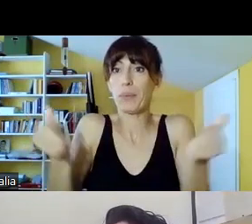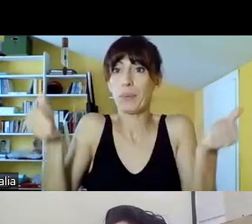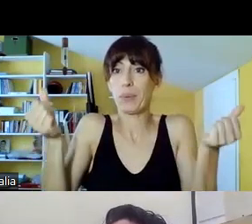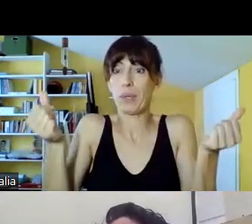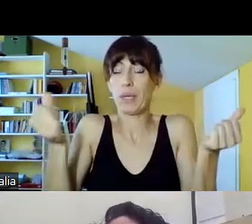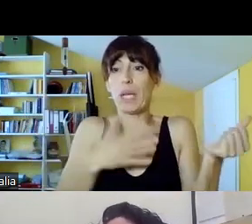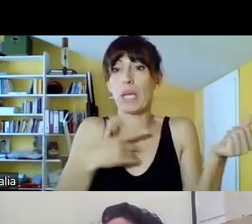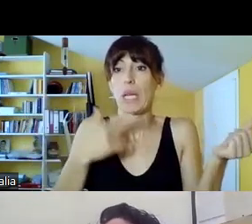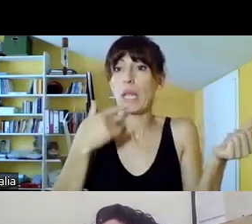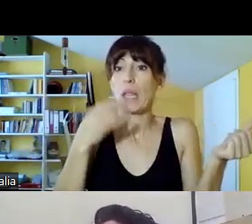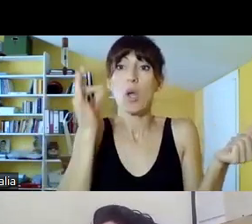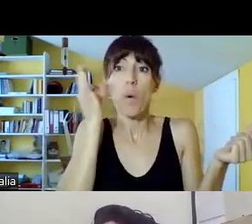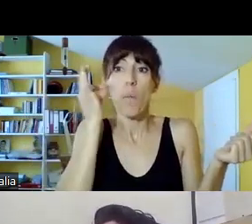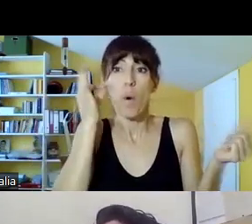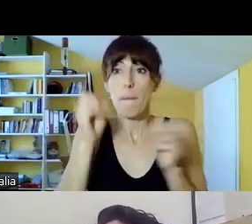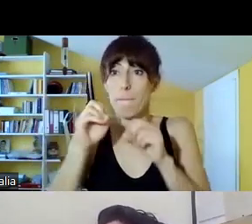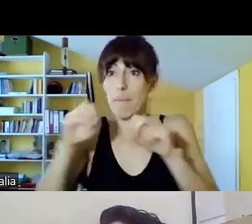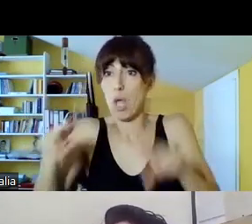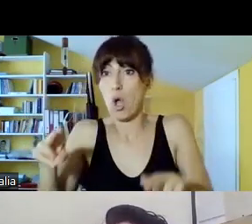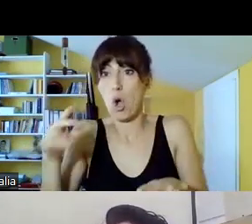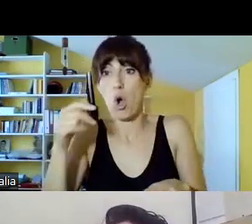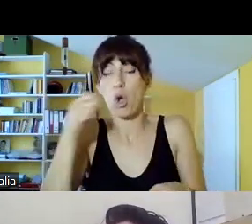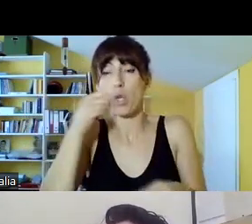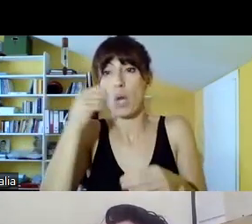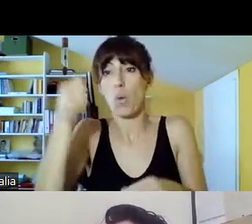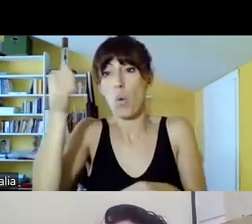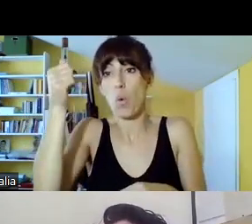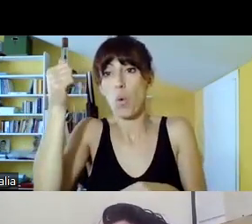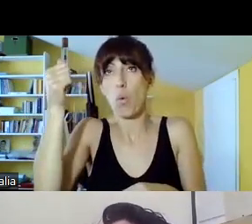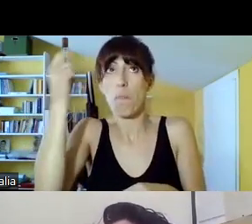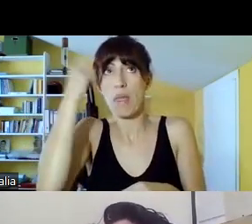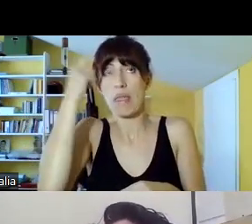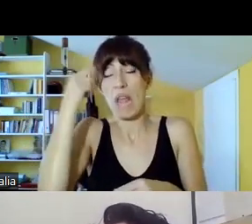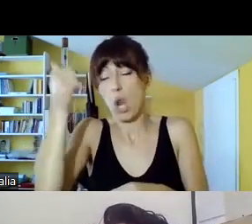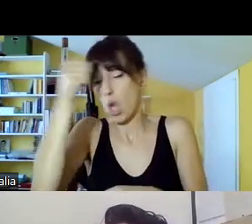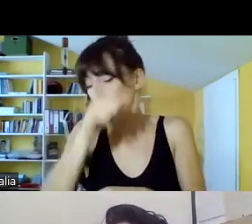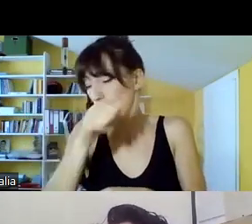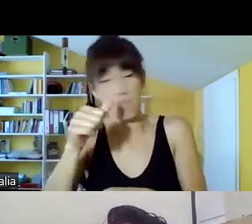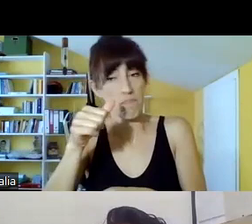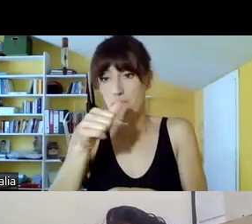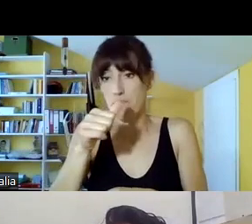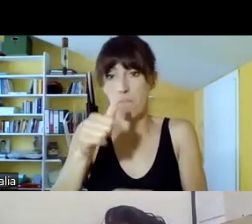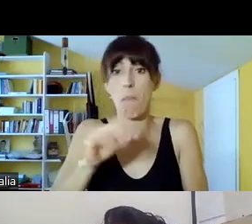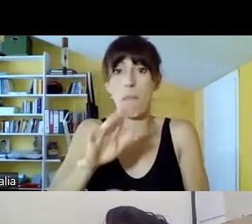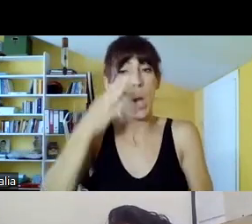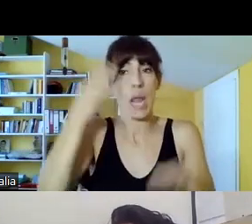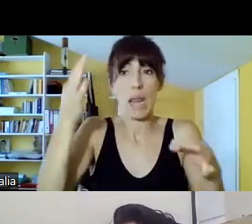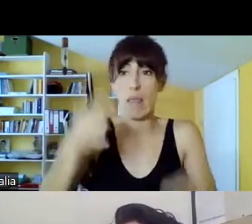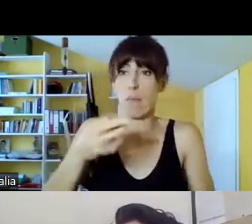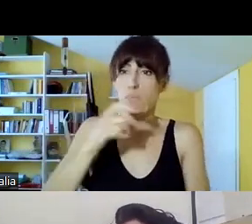no tengan peor salud mental que los hombres, sino que estamos ante una realidad bastante compleja.